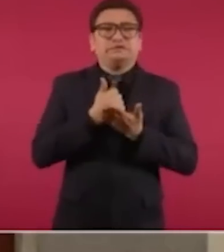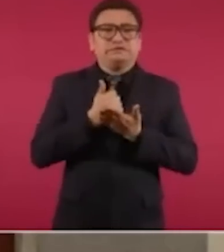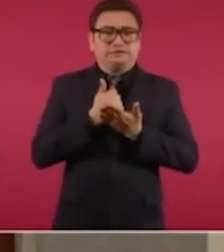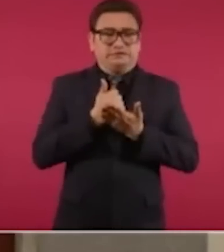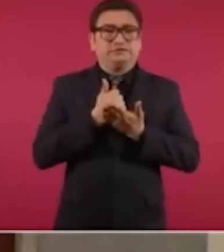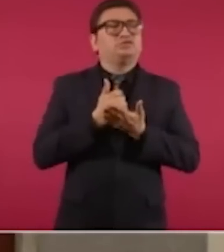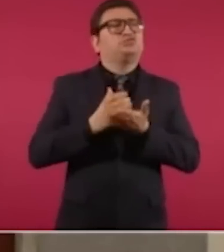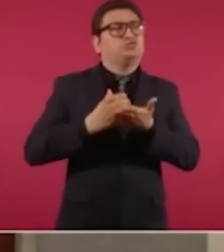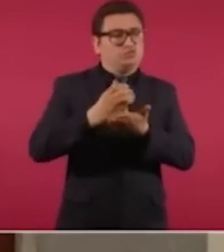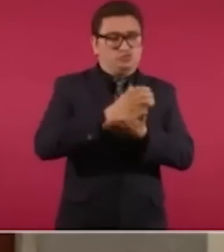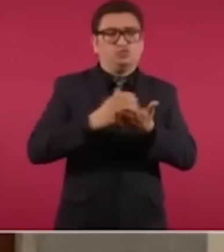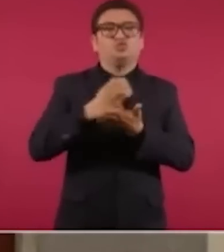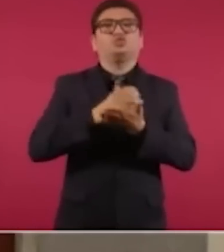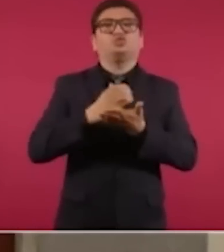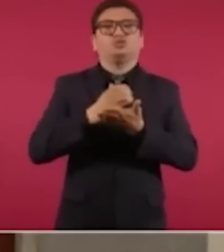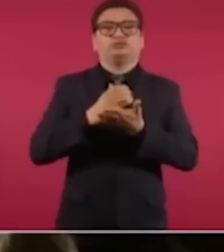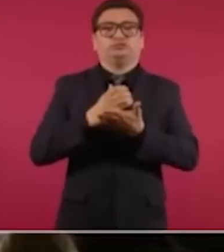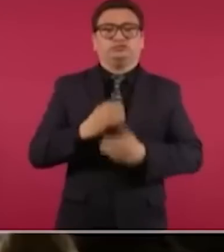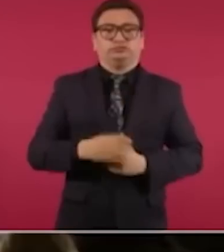de curarle